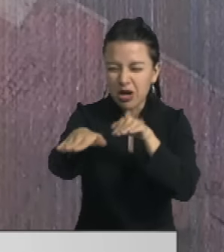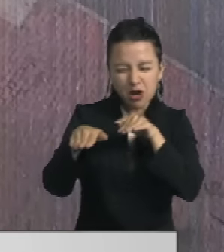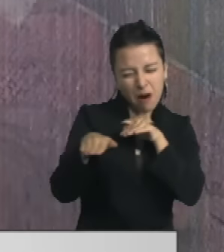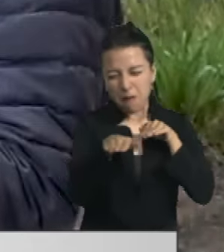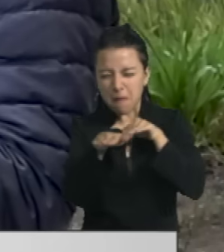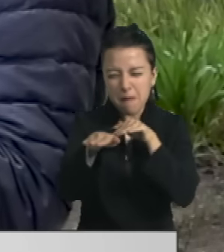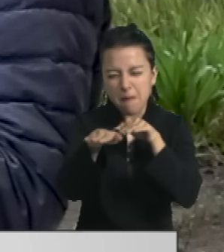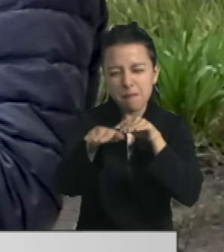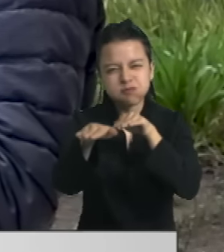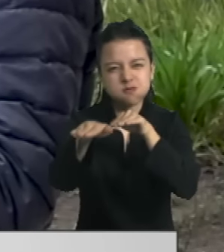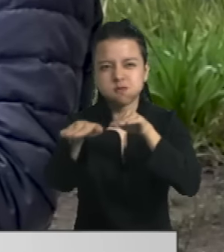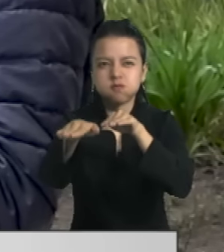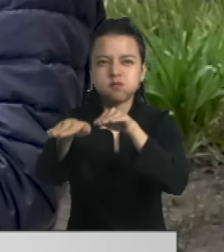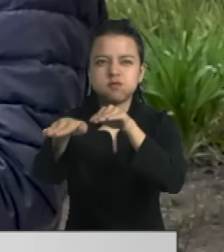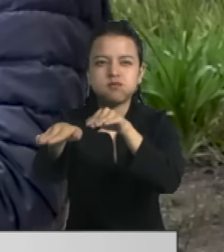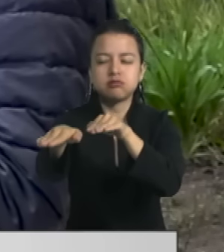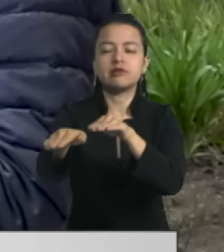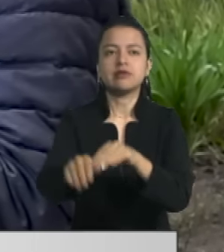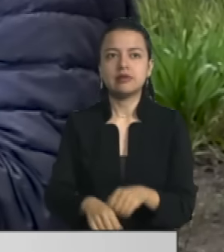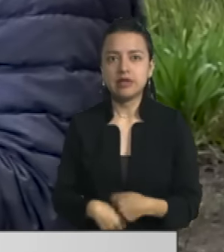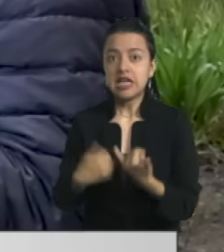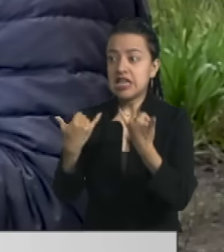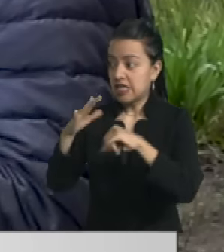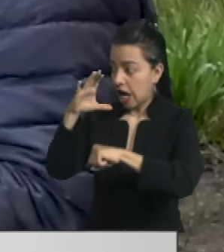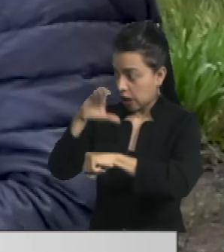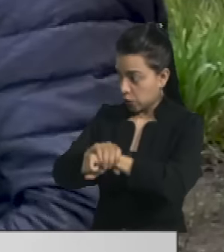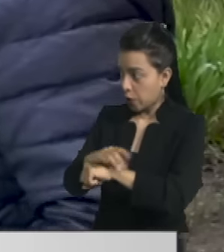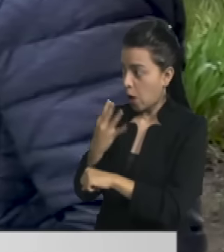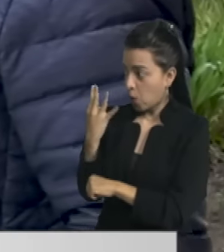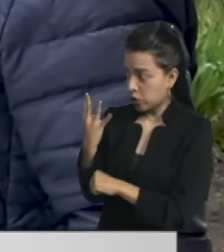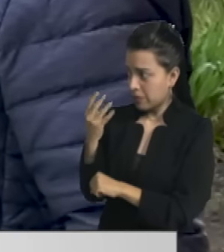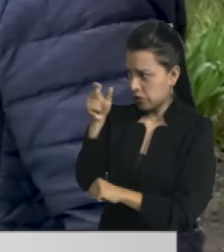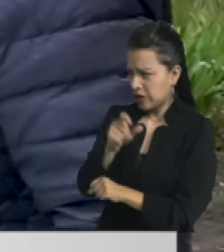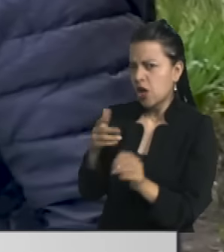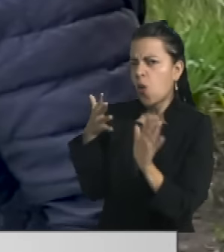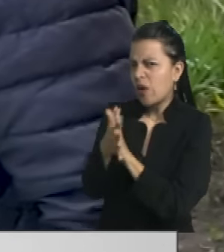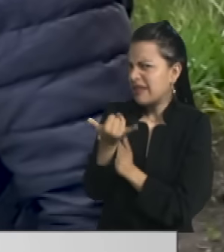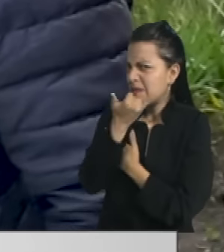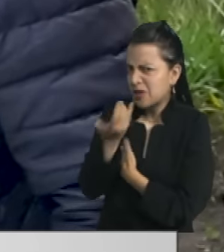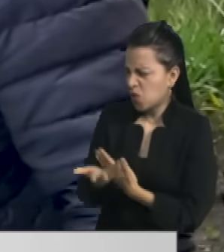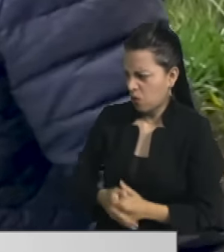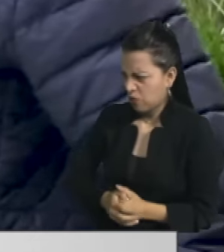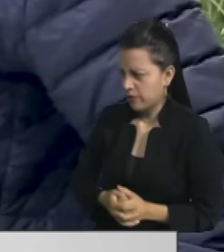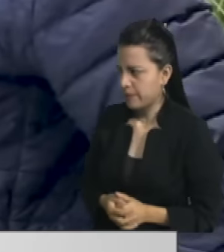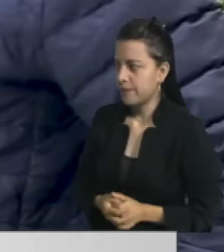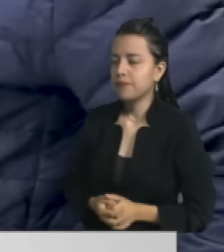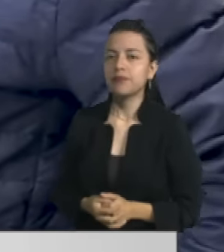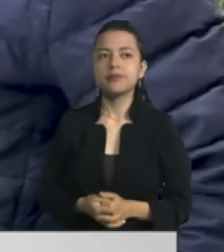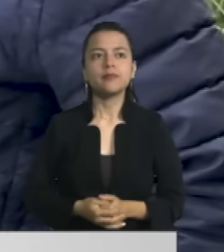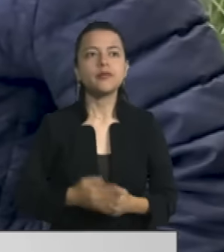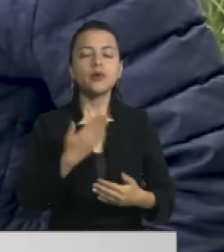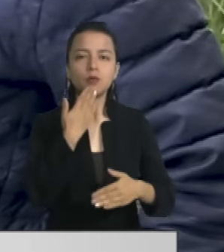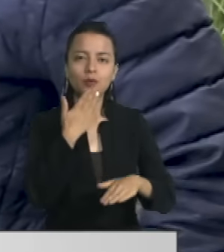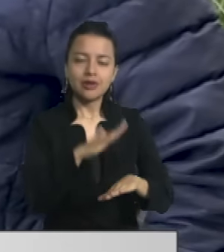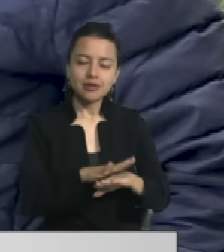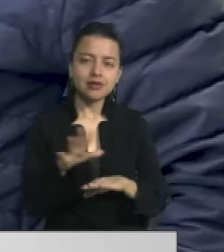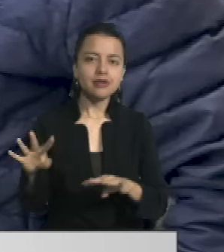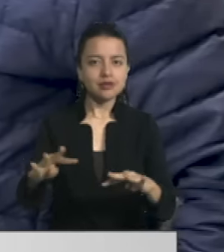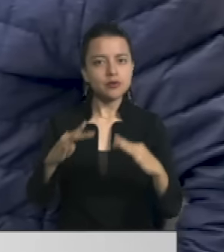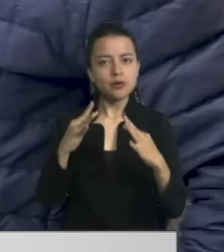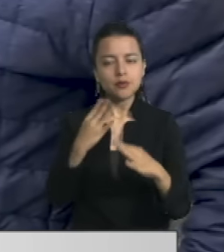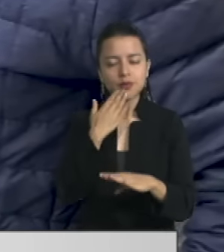película en medio de este robo donde son capturadas cuatro personas detalles por favor de esta persecución Sí buenas tardes buenas tardes a todos los